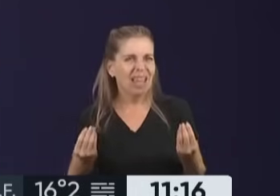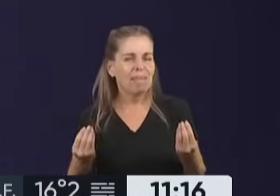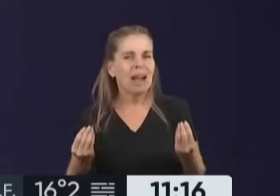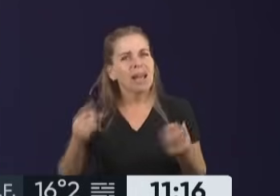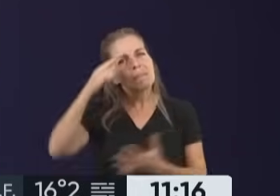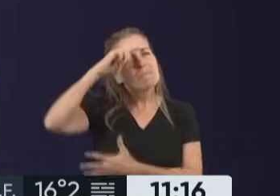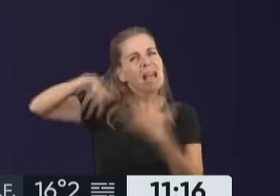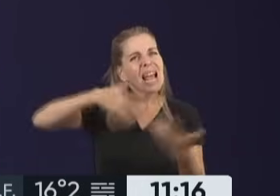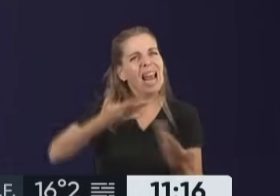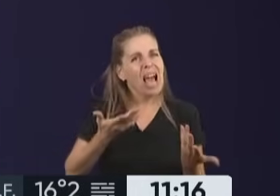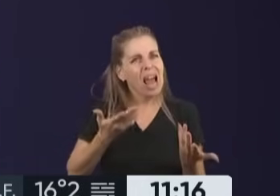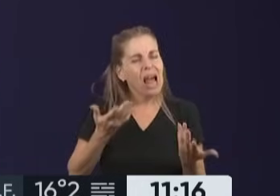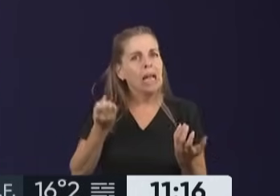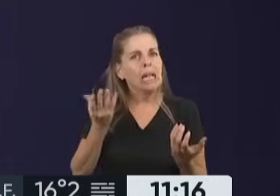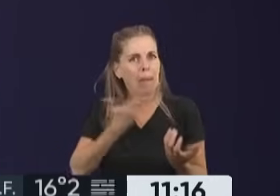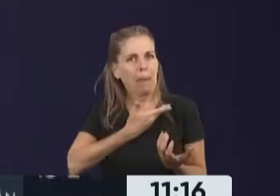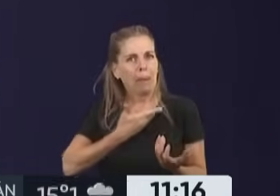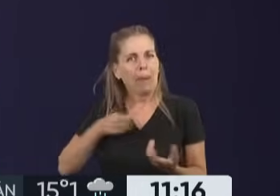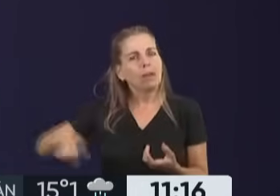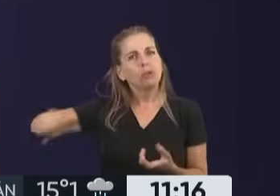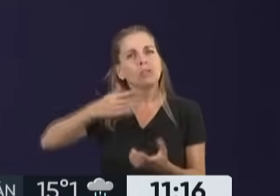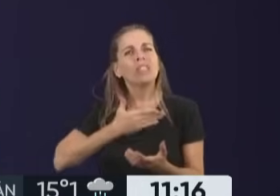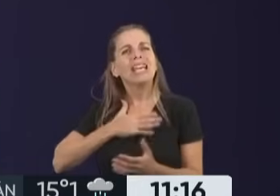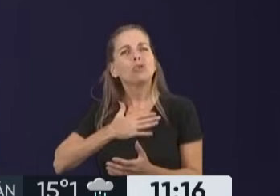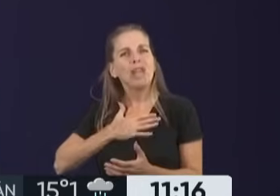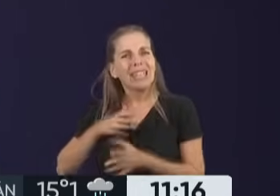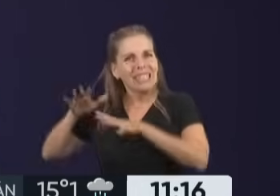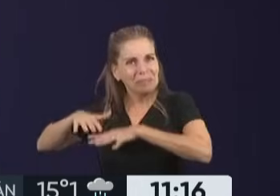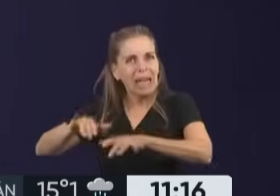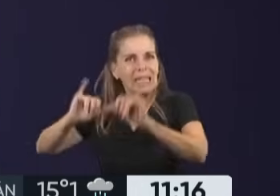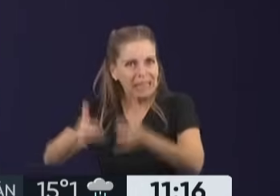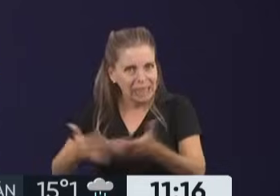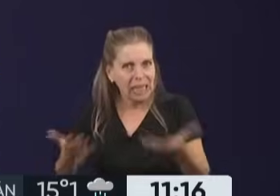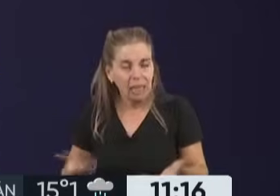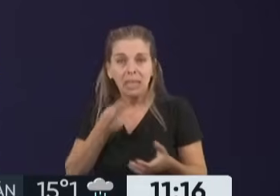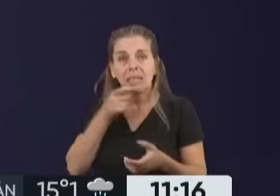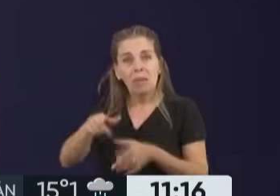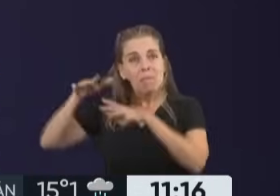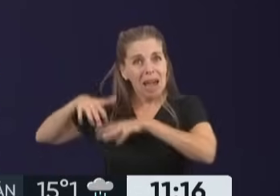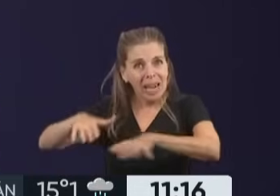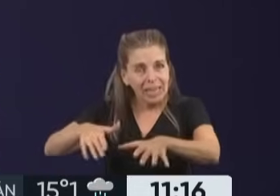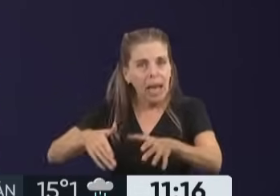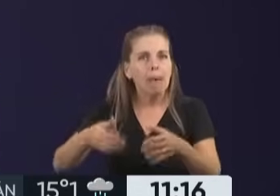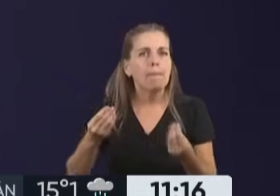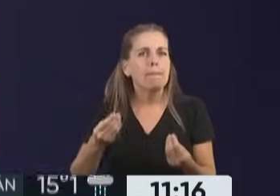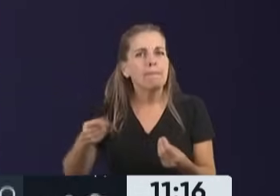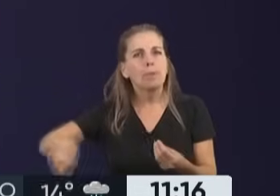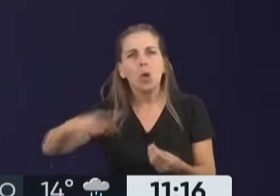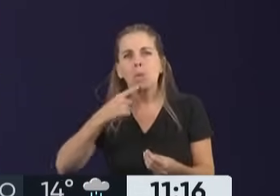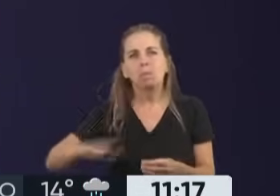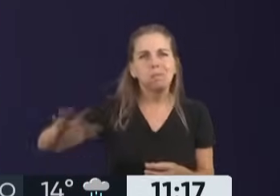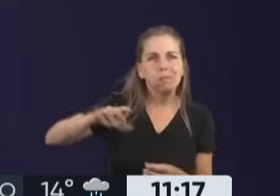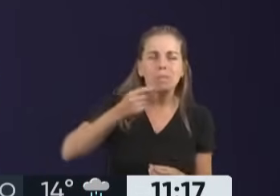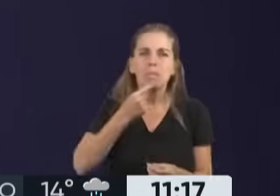en un reclamo genuino que, te repito, si ese reclamo era o fue por el cierre de las universidades,